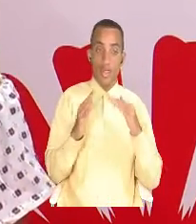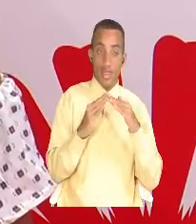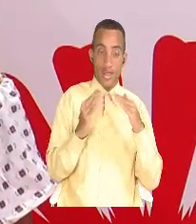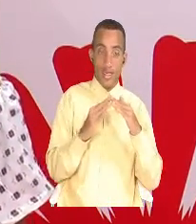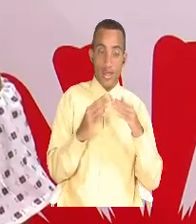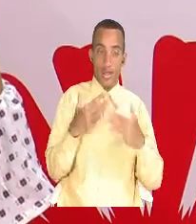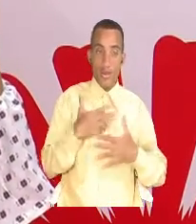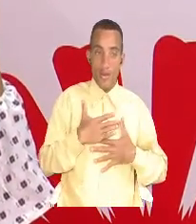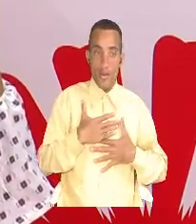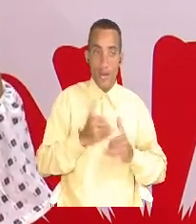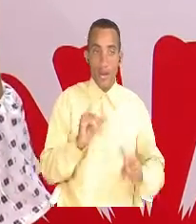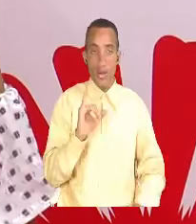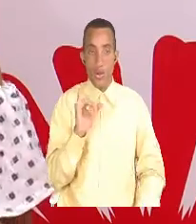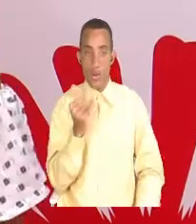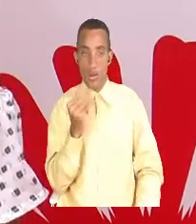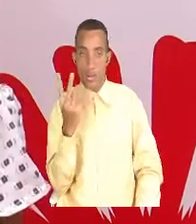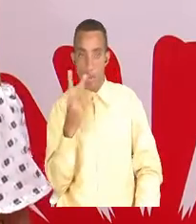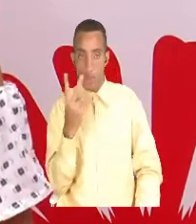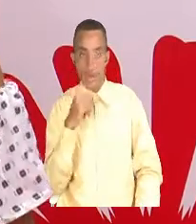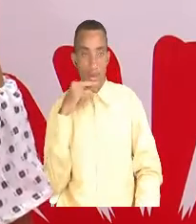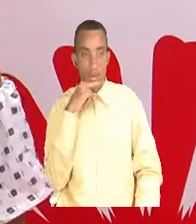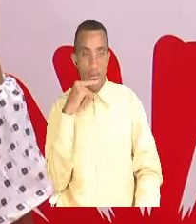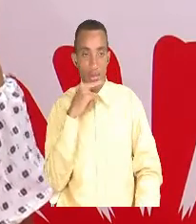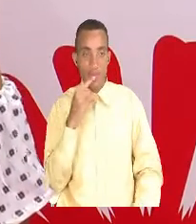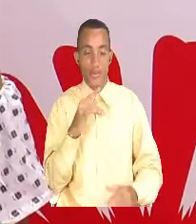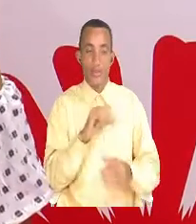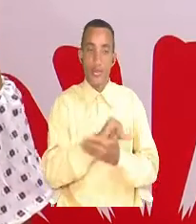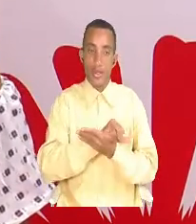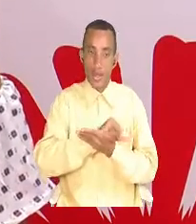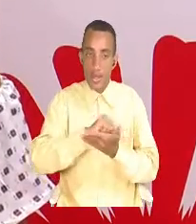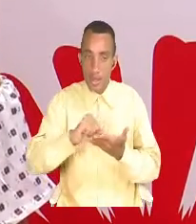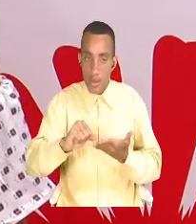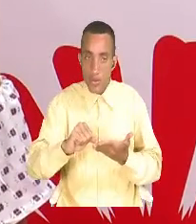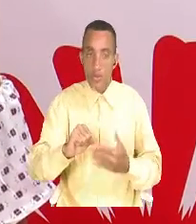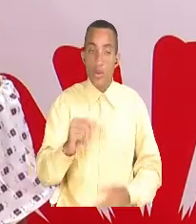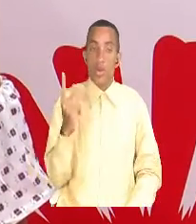feliz jueves y viernes santo. Nosotros nos vemos el próximo